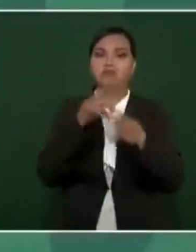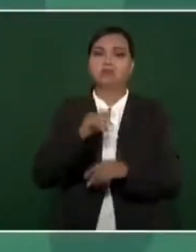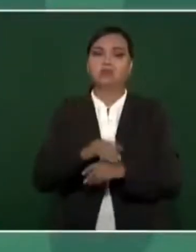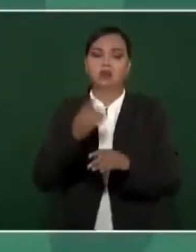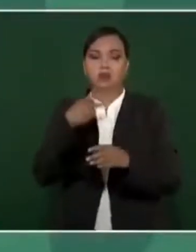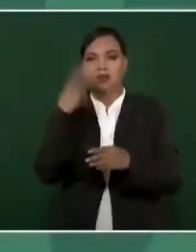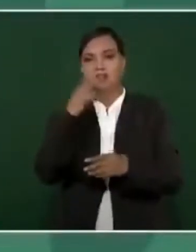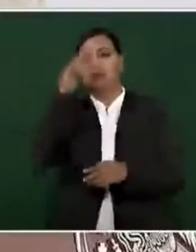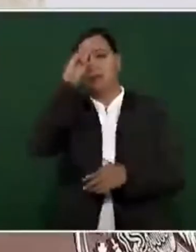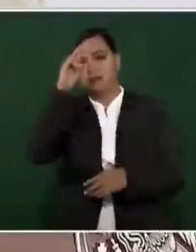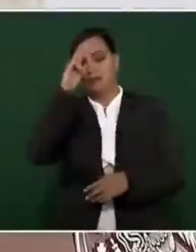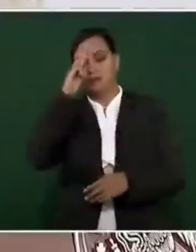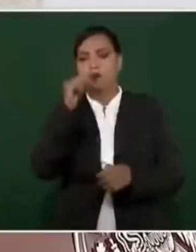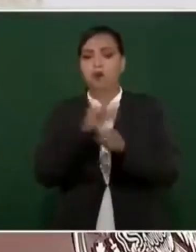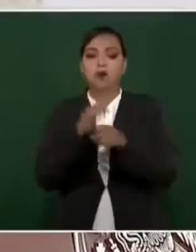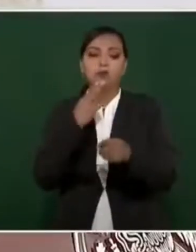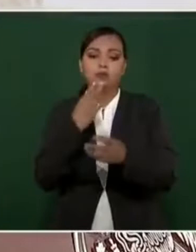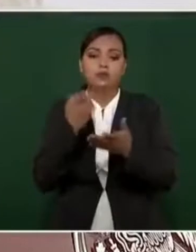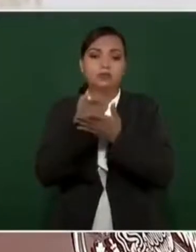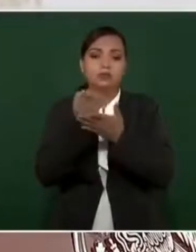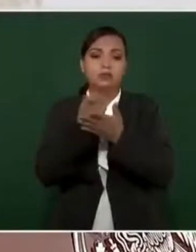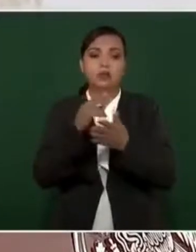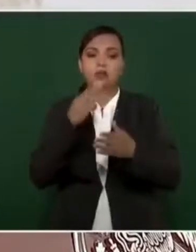merece respeto. El empresario